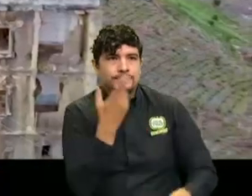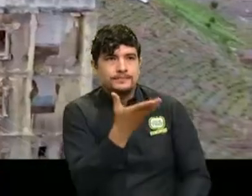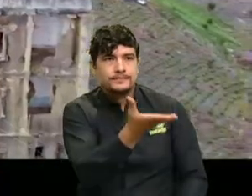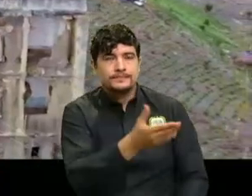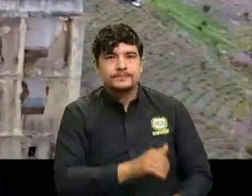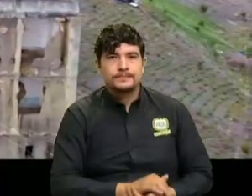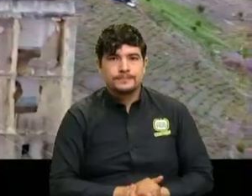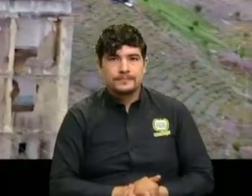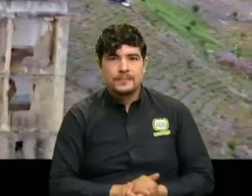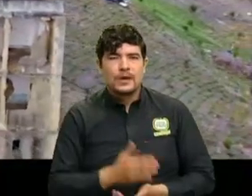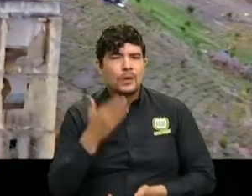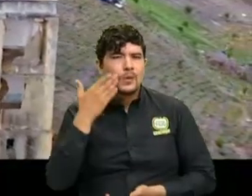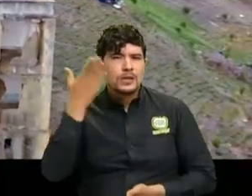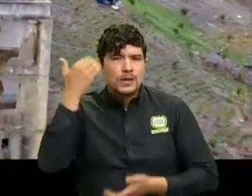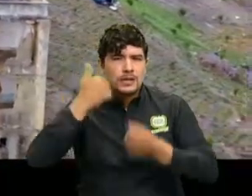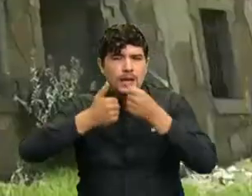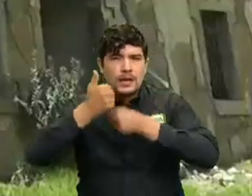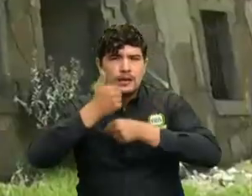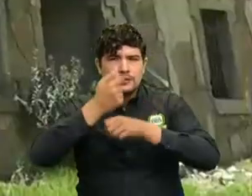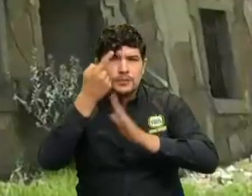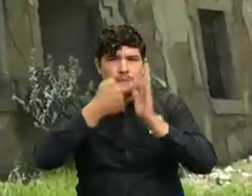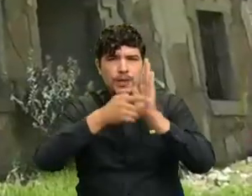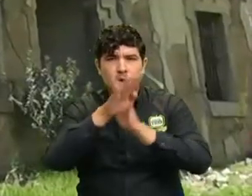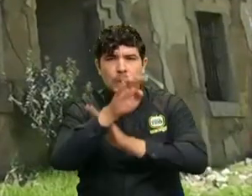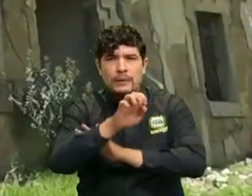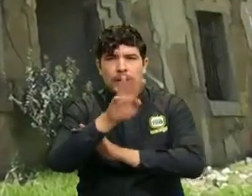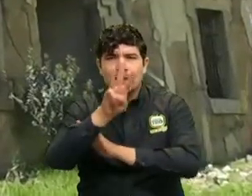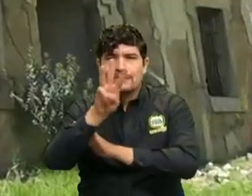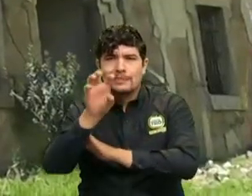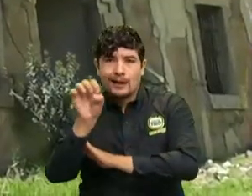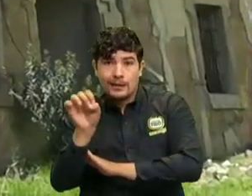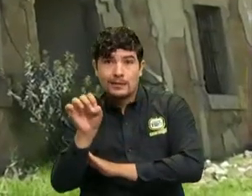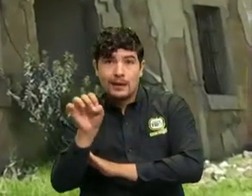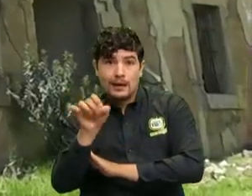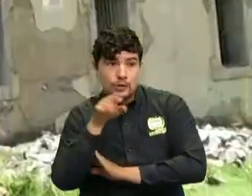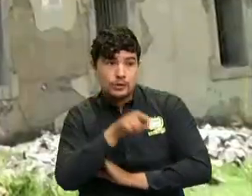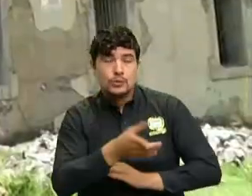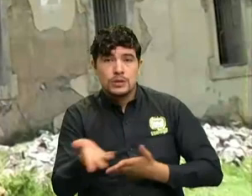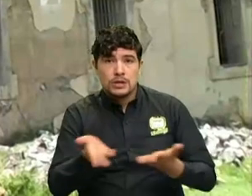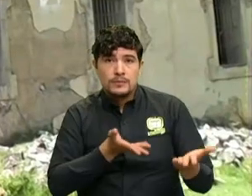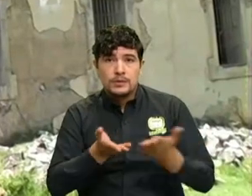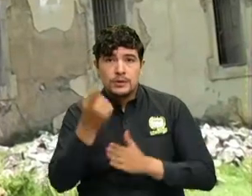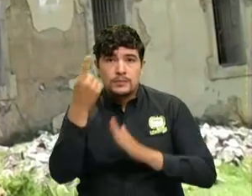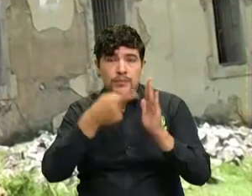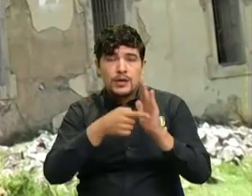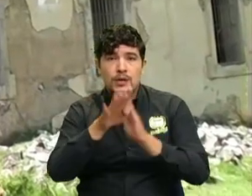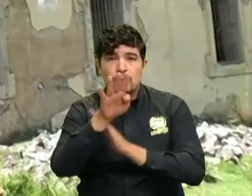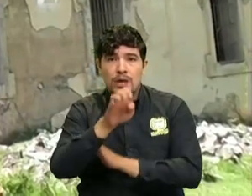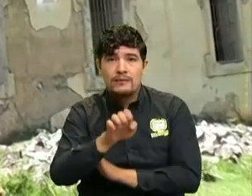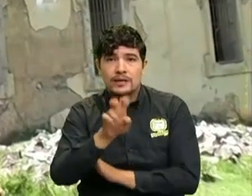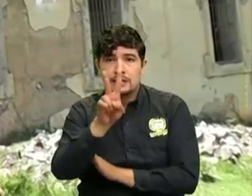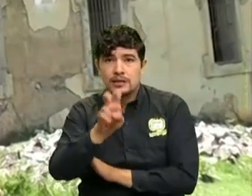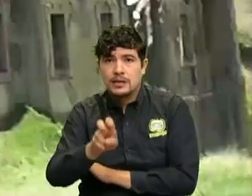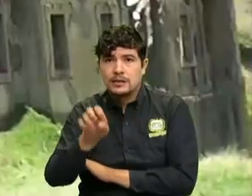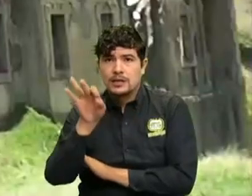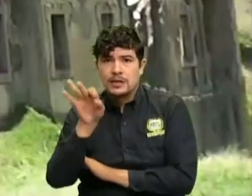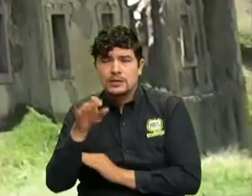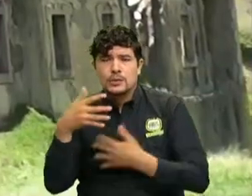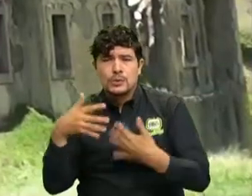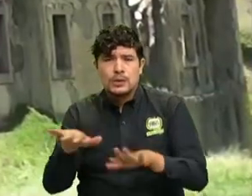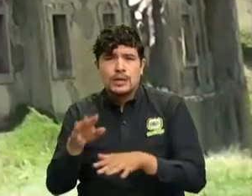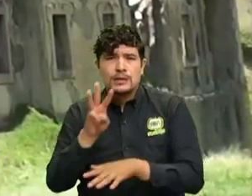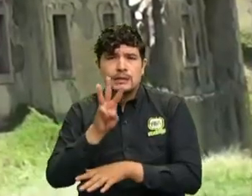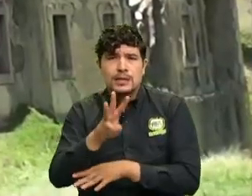construyó a principios de la década de los 30 y estuvo en servicio hasta el año 1973 alcanzó a albergar a más de